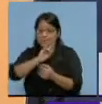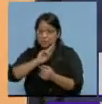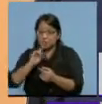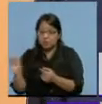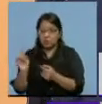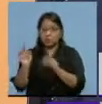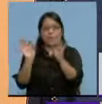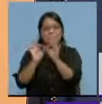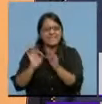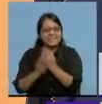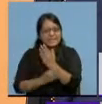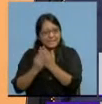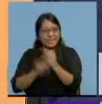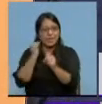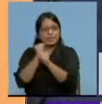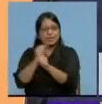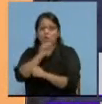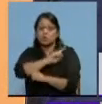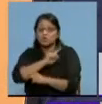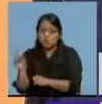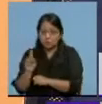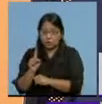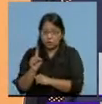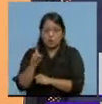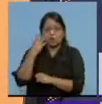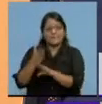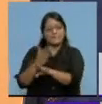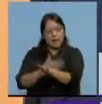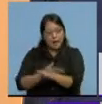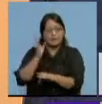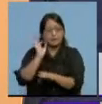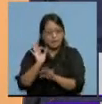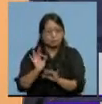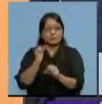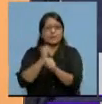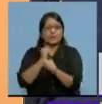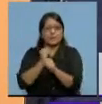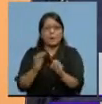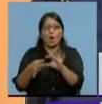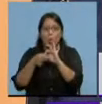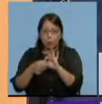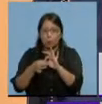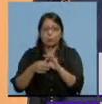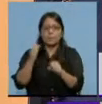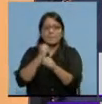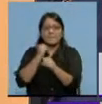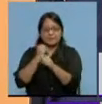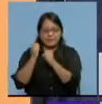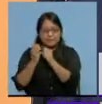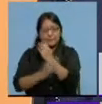son del Ministerio de Trabajo, que ya estamos trabajando justamente con el Ministerio de Trabajo de la